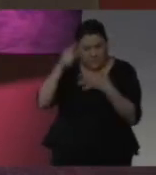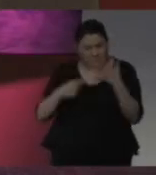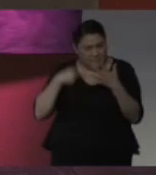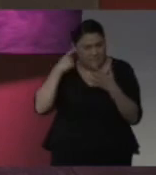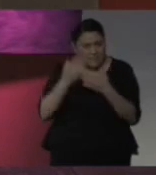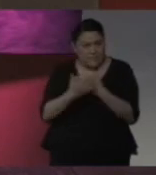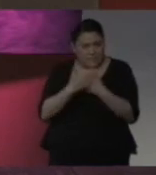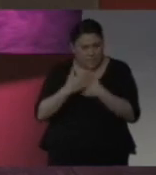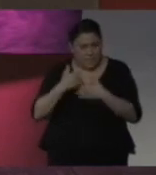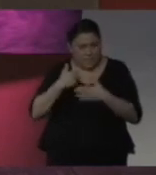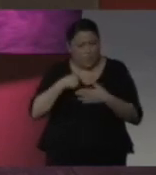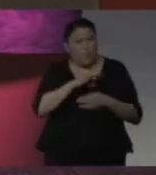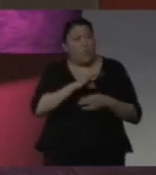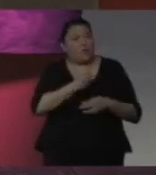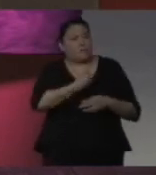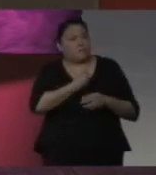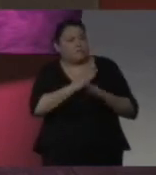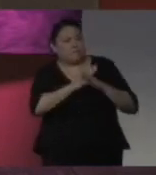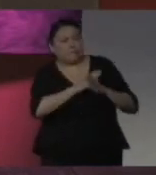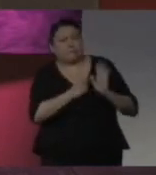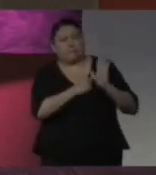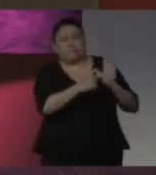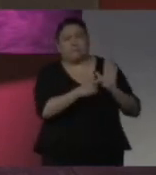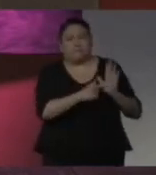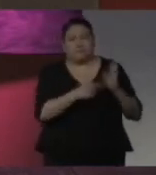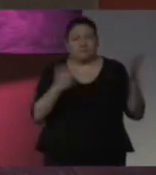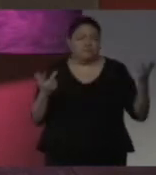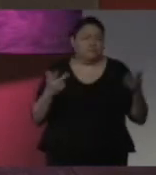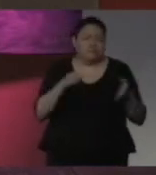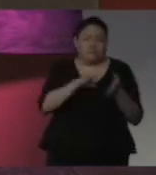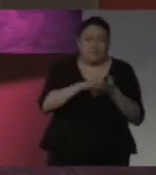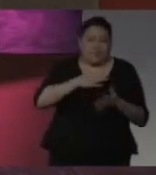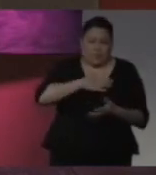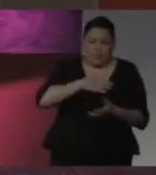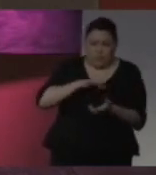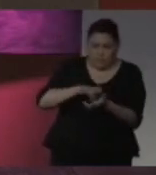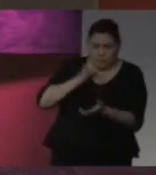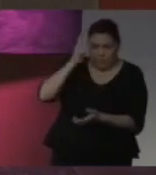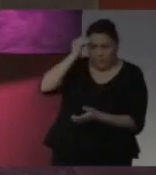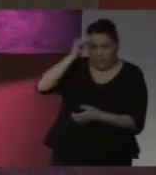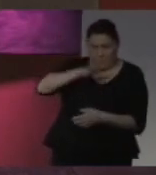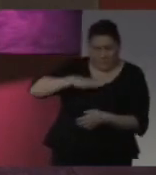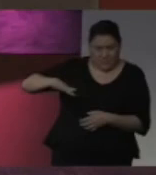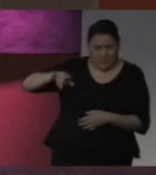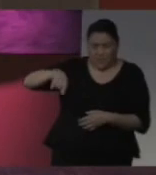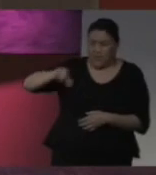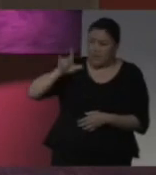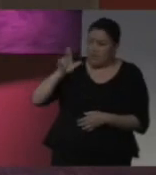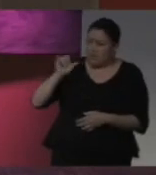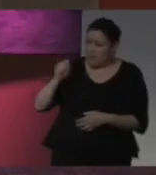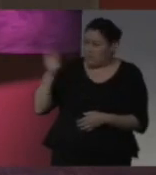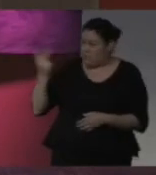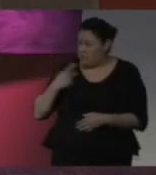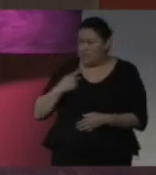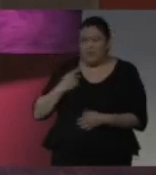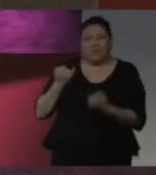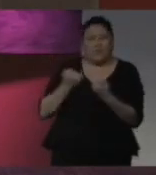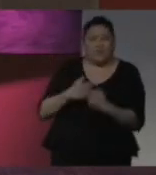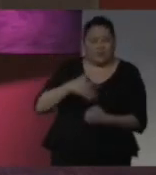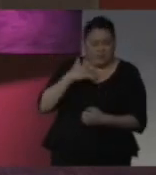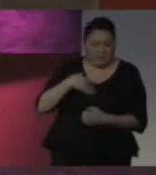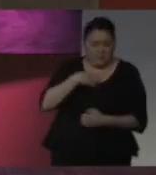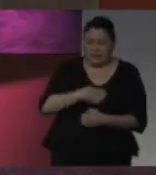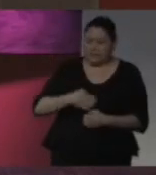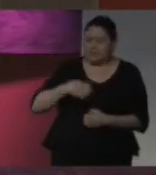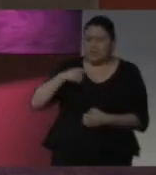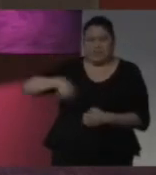de resistencia. Y esto ya es algo muy personal, no tanto, digamos, que me ha dejado este congreso, del cual Lucía, Rafael y yo estamos muy satisfechas por